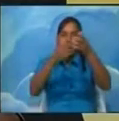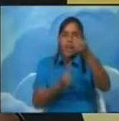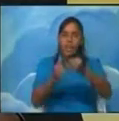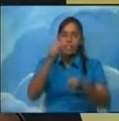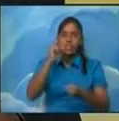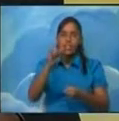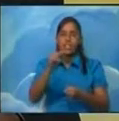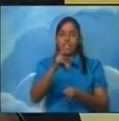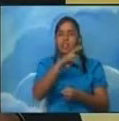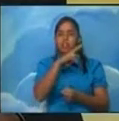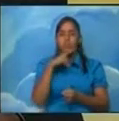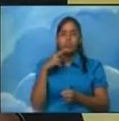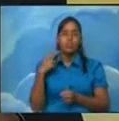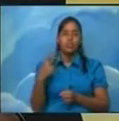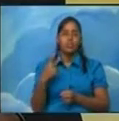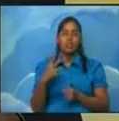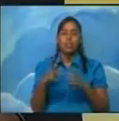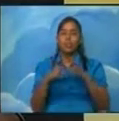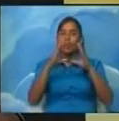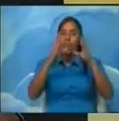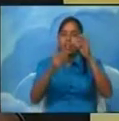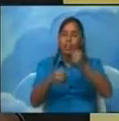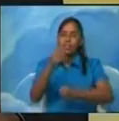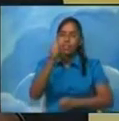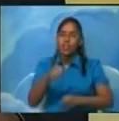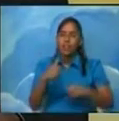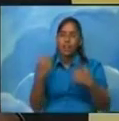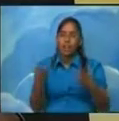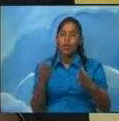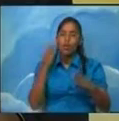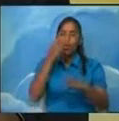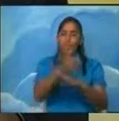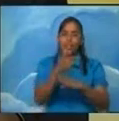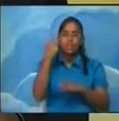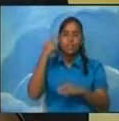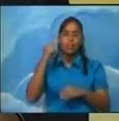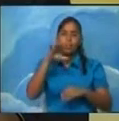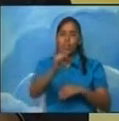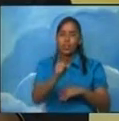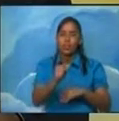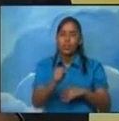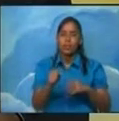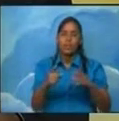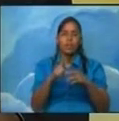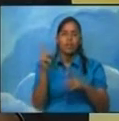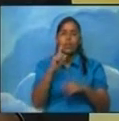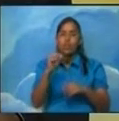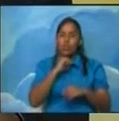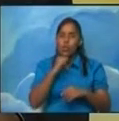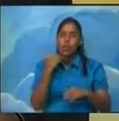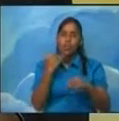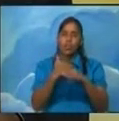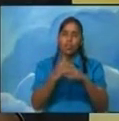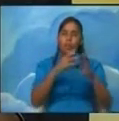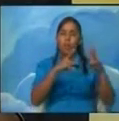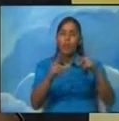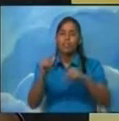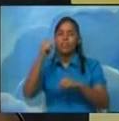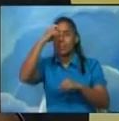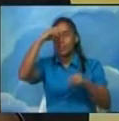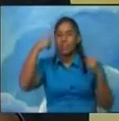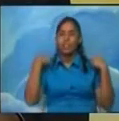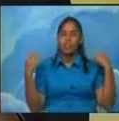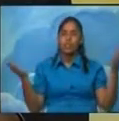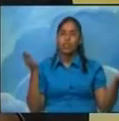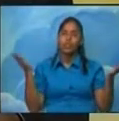leche y miel. La tierra a la cual entras para tomarla no es como la tierra de Egipto de donde